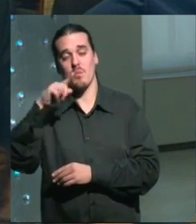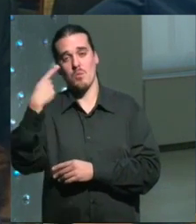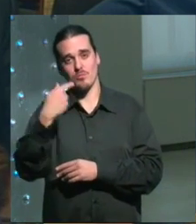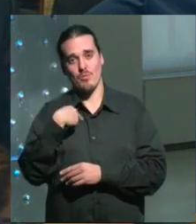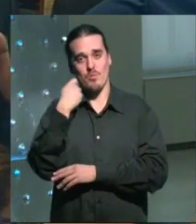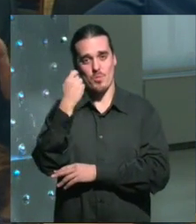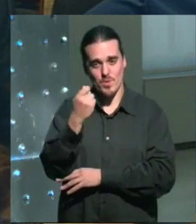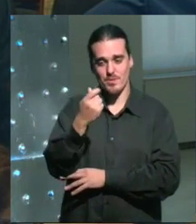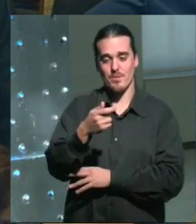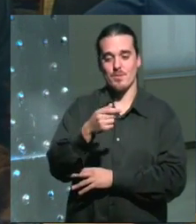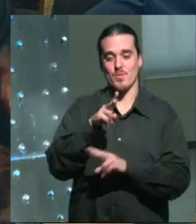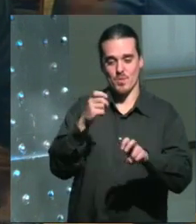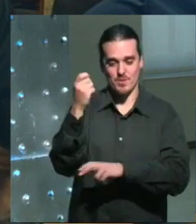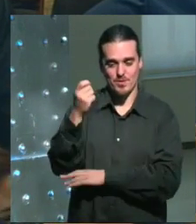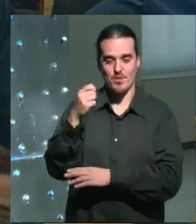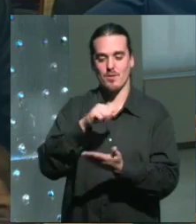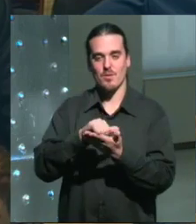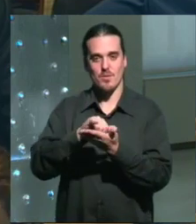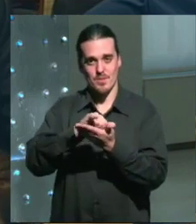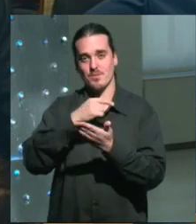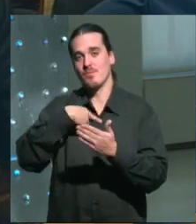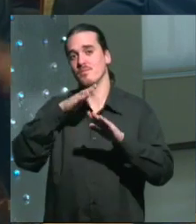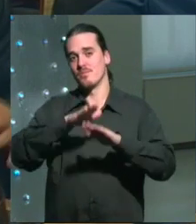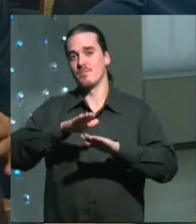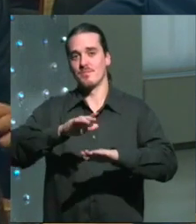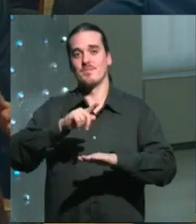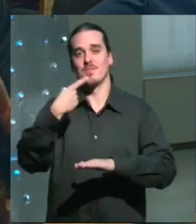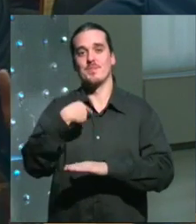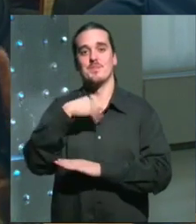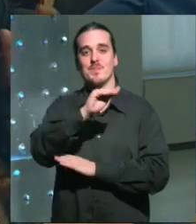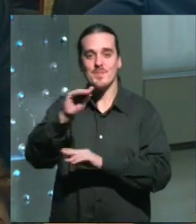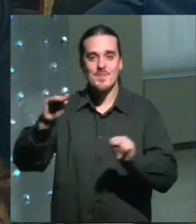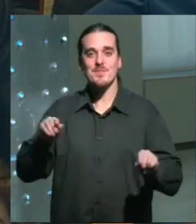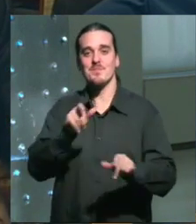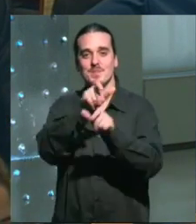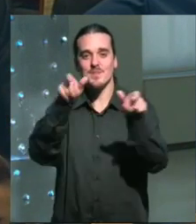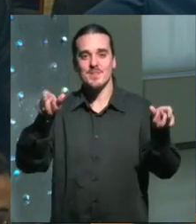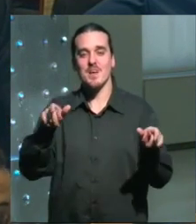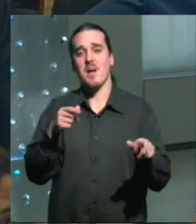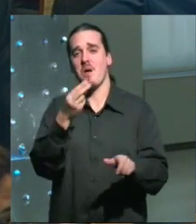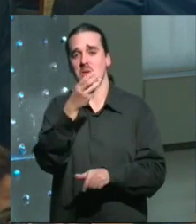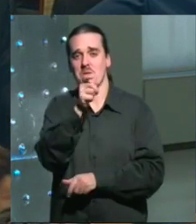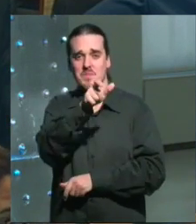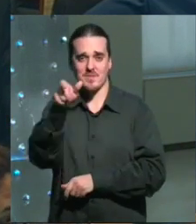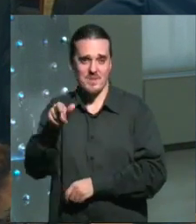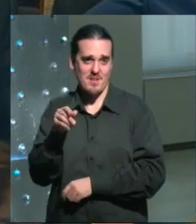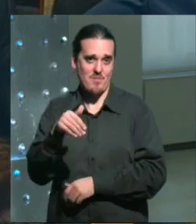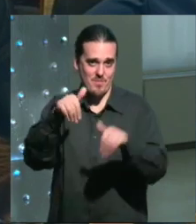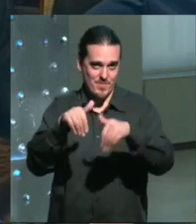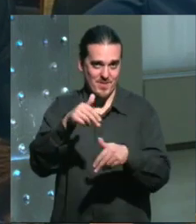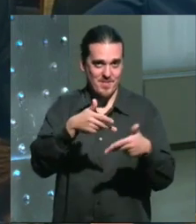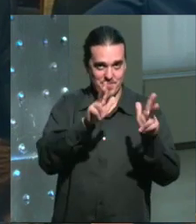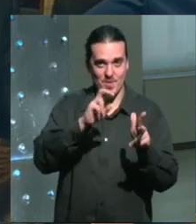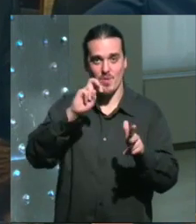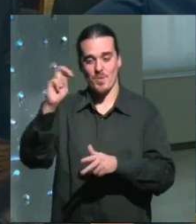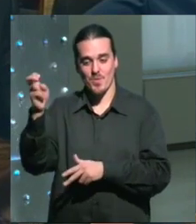Y mayoritariamente gente con unas veces demócratas y otros republicanos, mayoritariamente me decían que ganaba